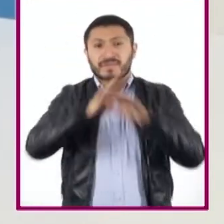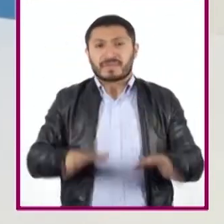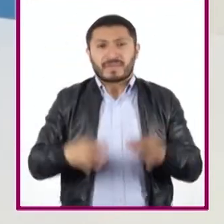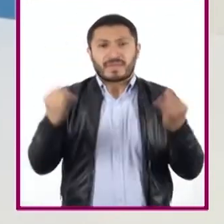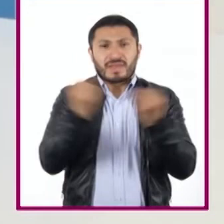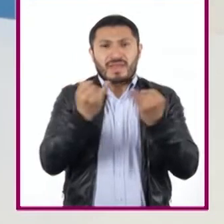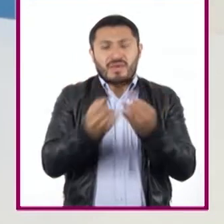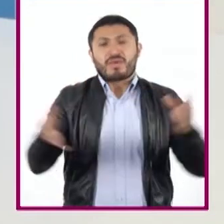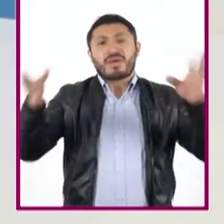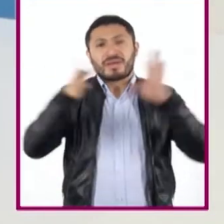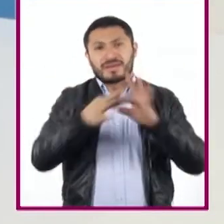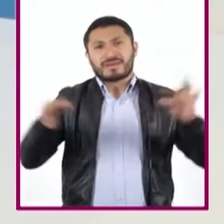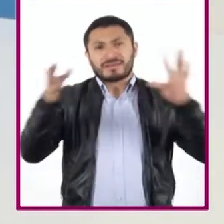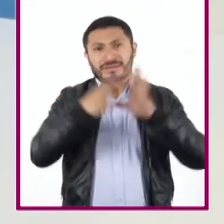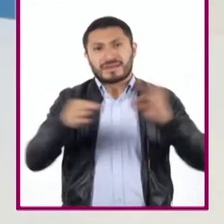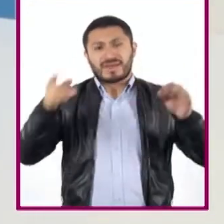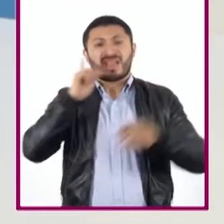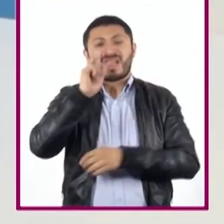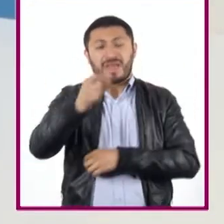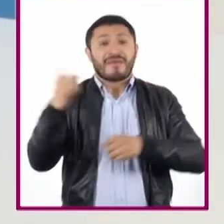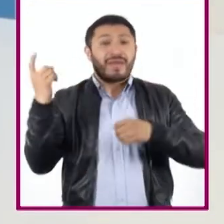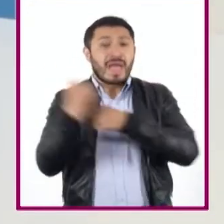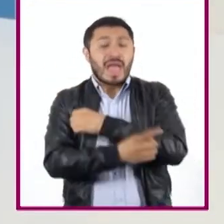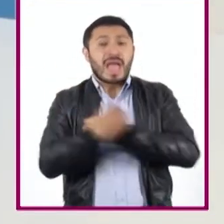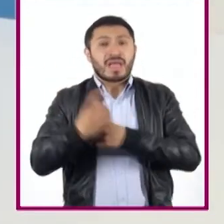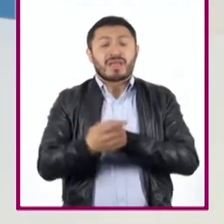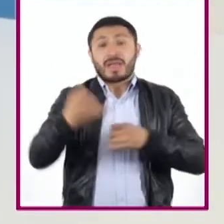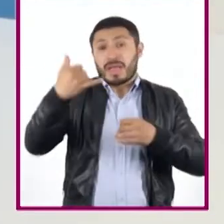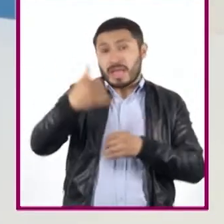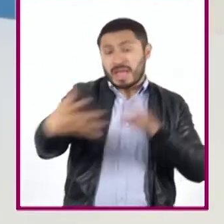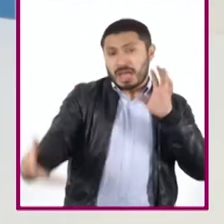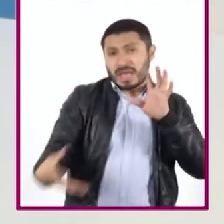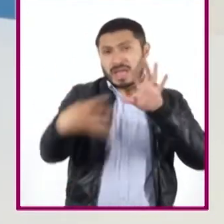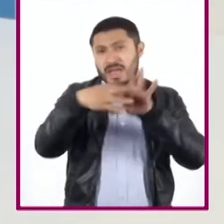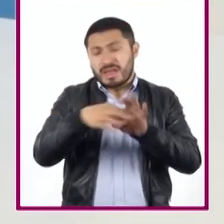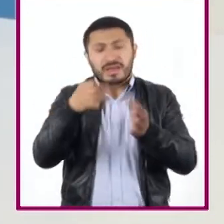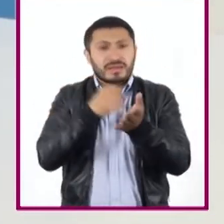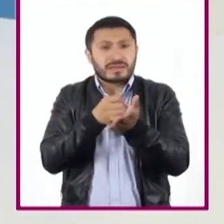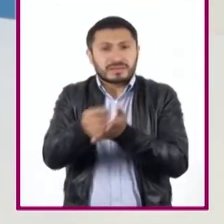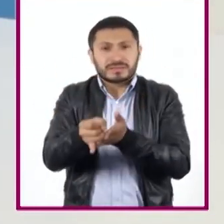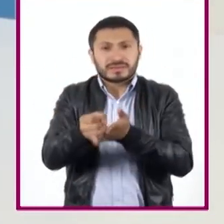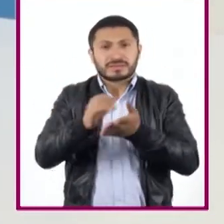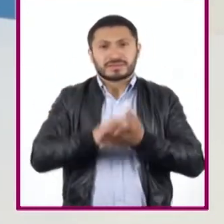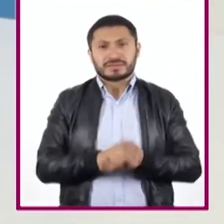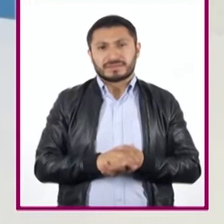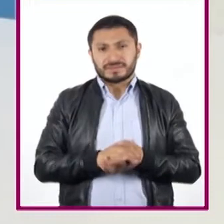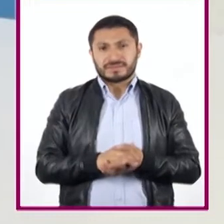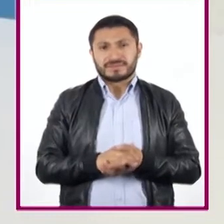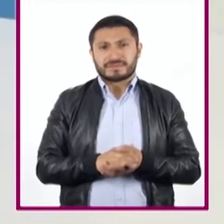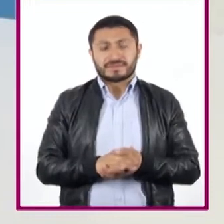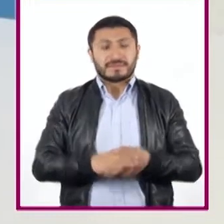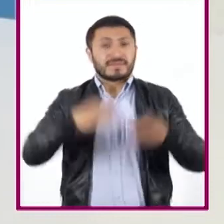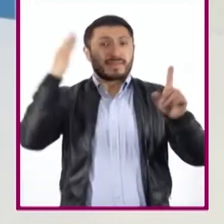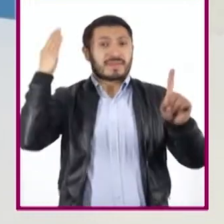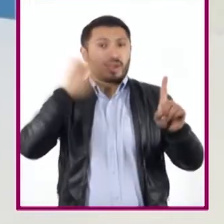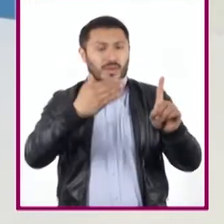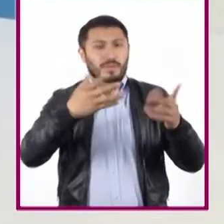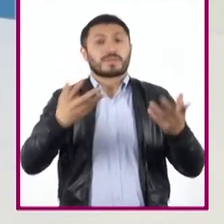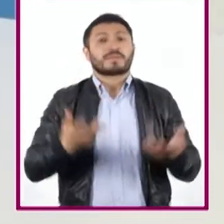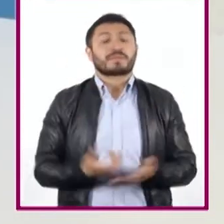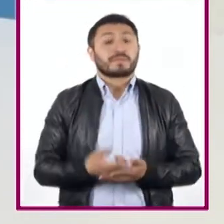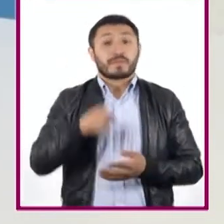También se describirá qué es la autonomía y su vínculo con la toma de decisiones. El propósito es